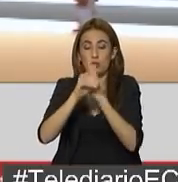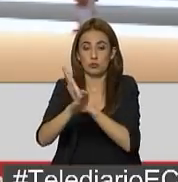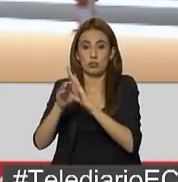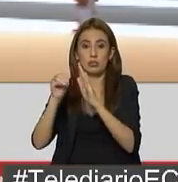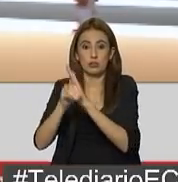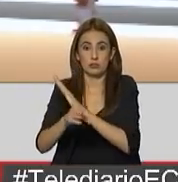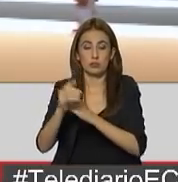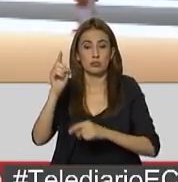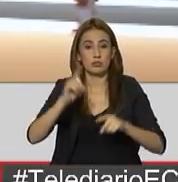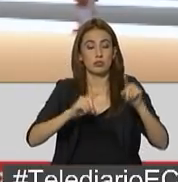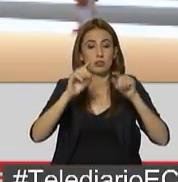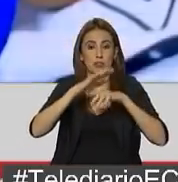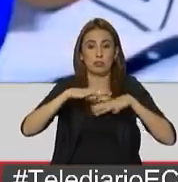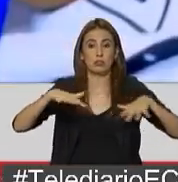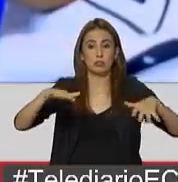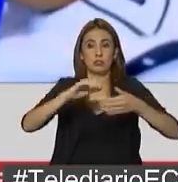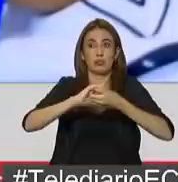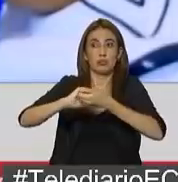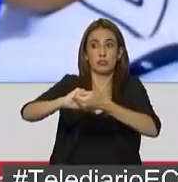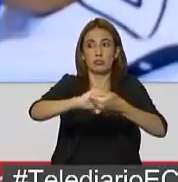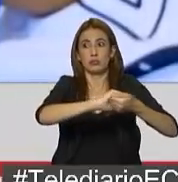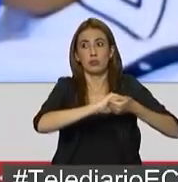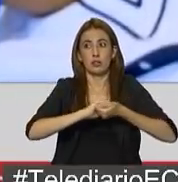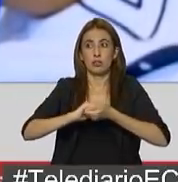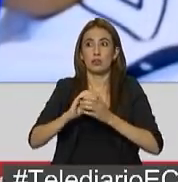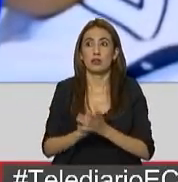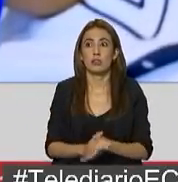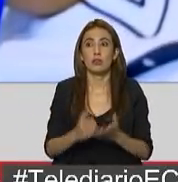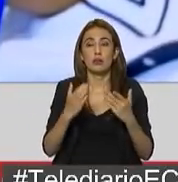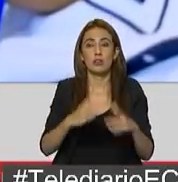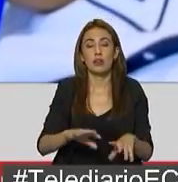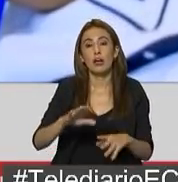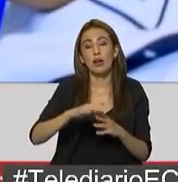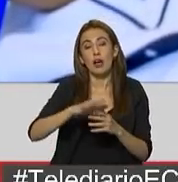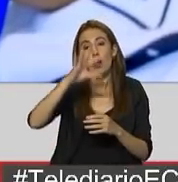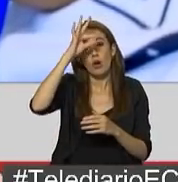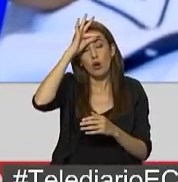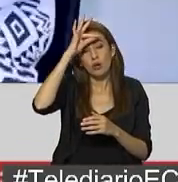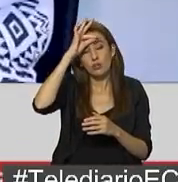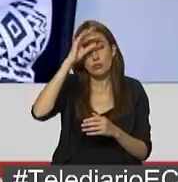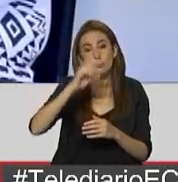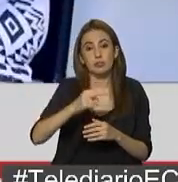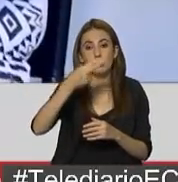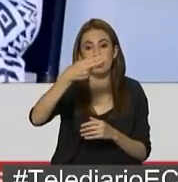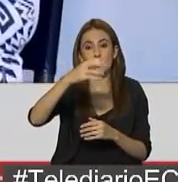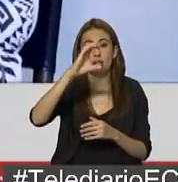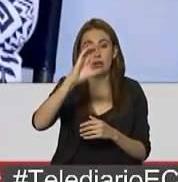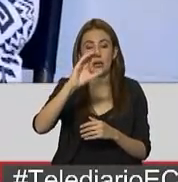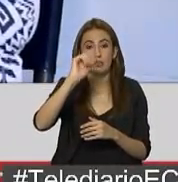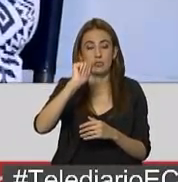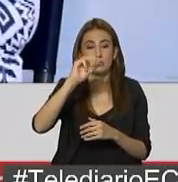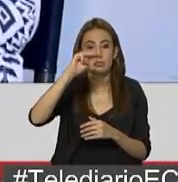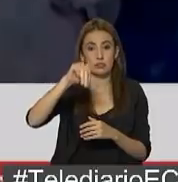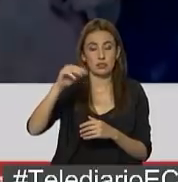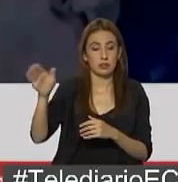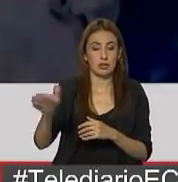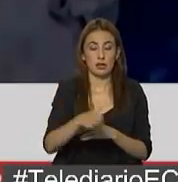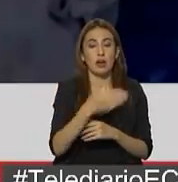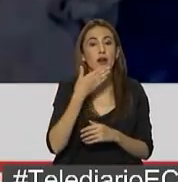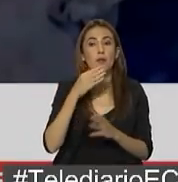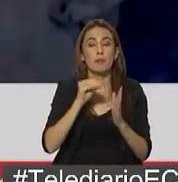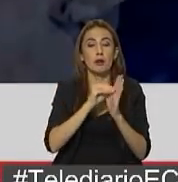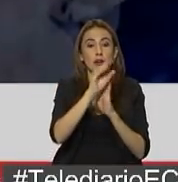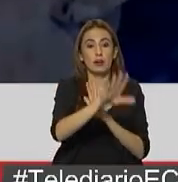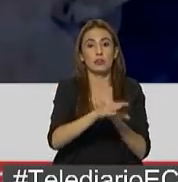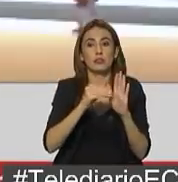gracias a su sentido de solidaridad. Y es por ello que en el Hospital Carlos Andrade Marín se buscaron nuevos mecanismos, como por ejemplo la donación